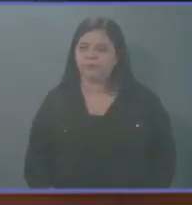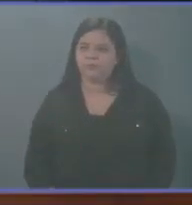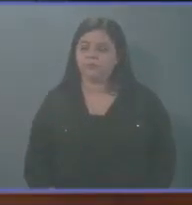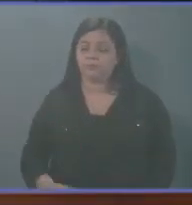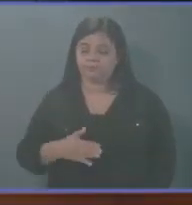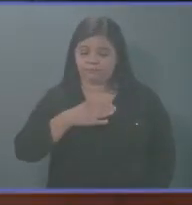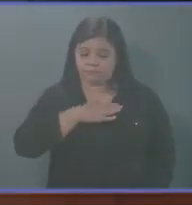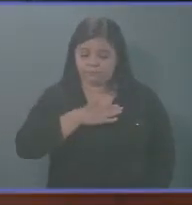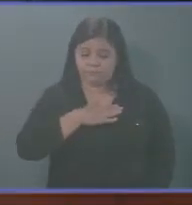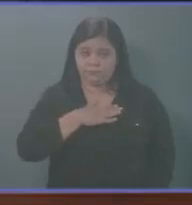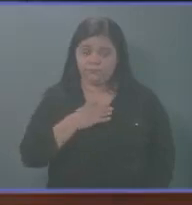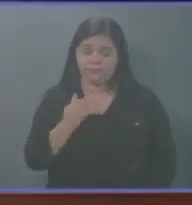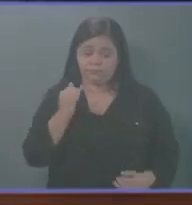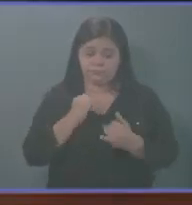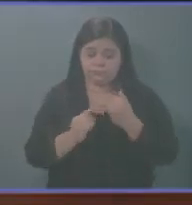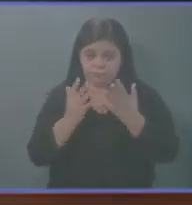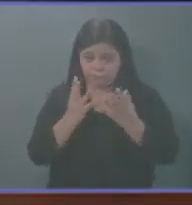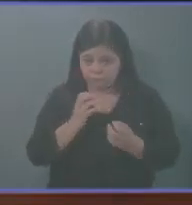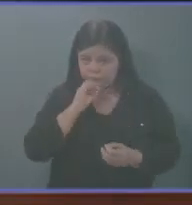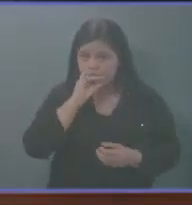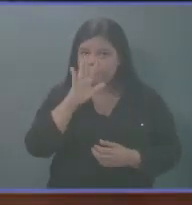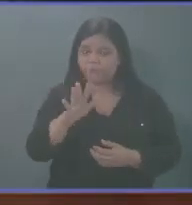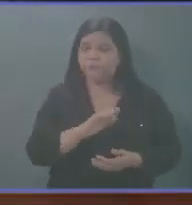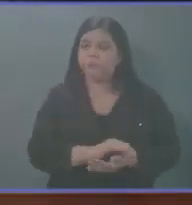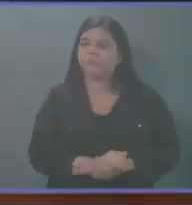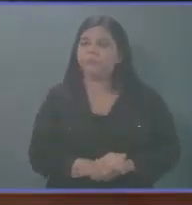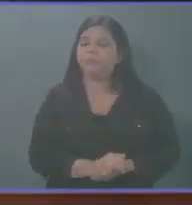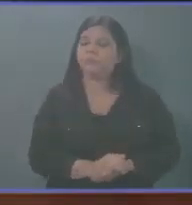Yo finalmente quiero decirles, colegas,